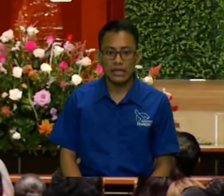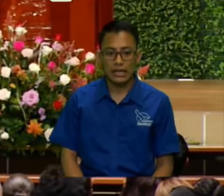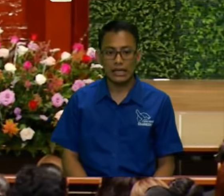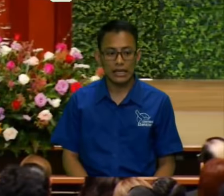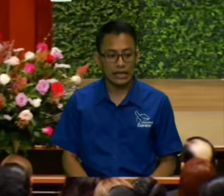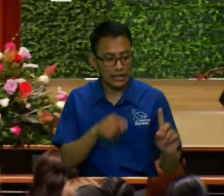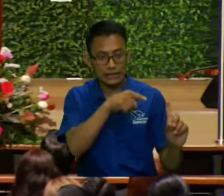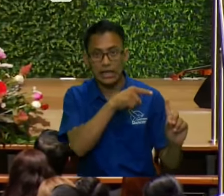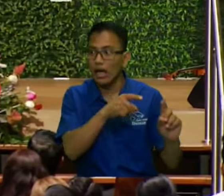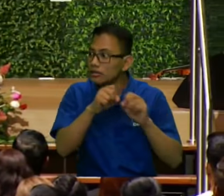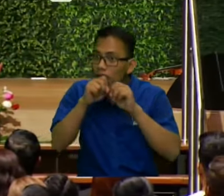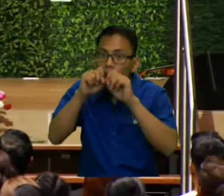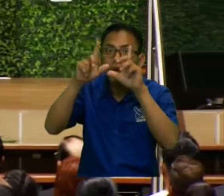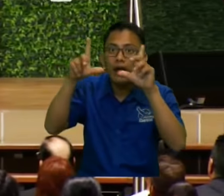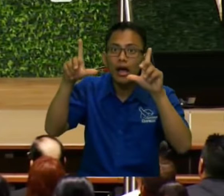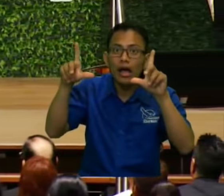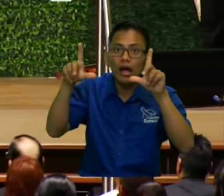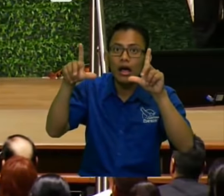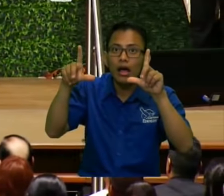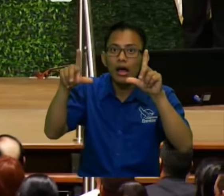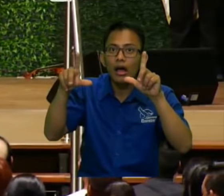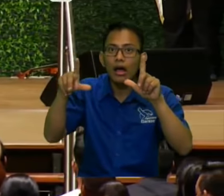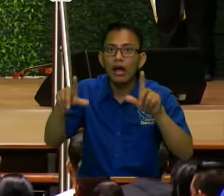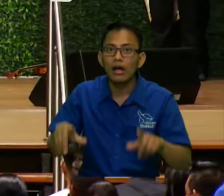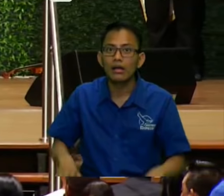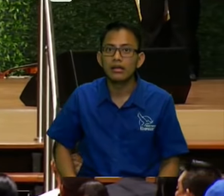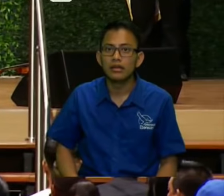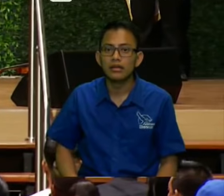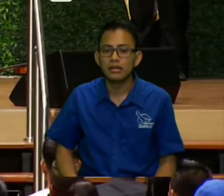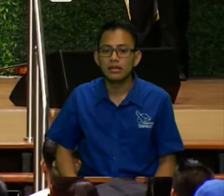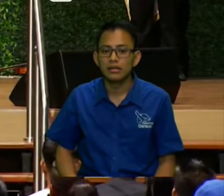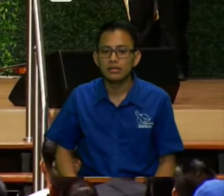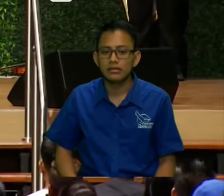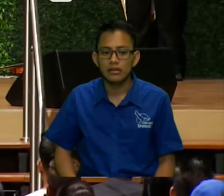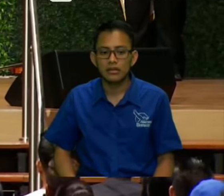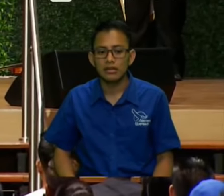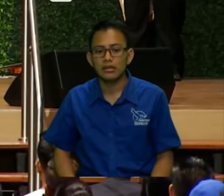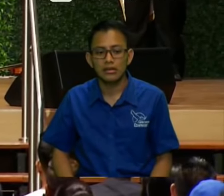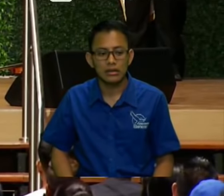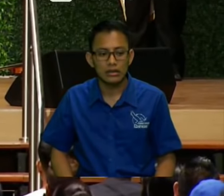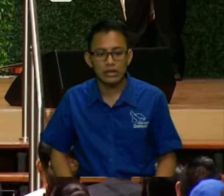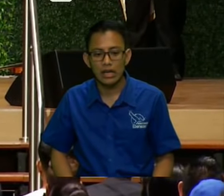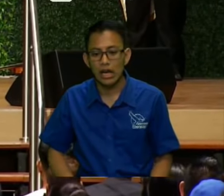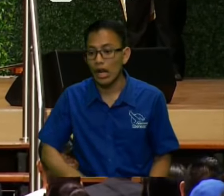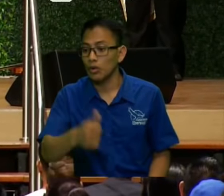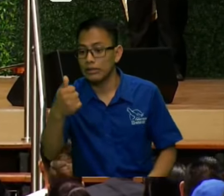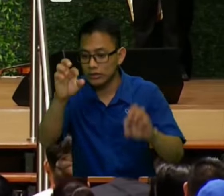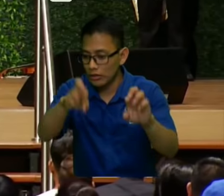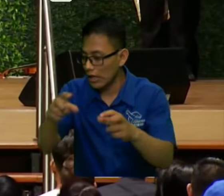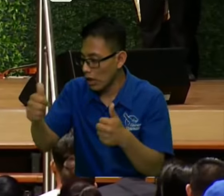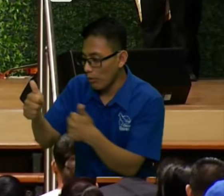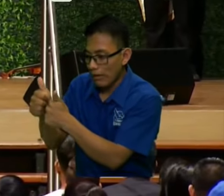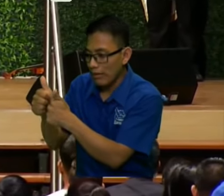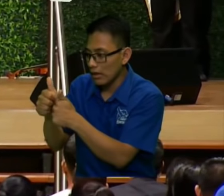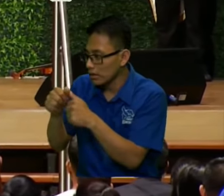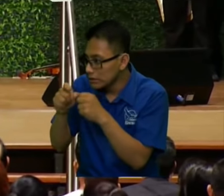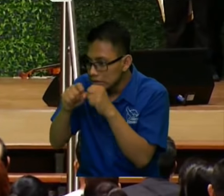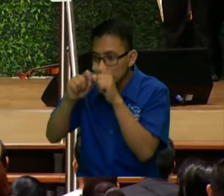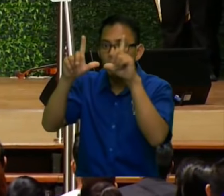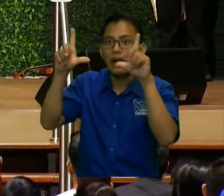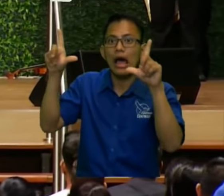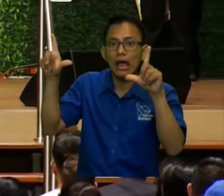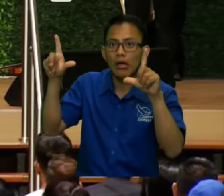decía, fíjese que cuando le da eso, y pasa como una hora y no vuelve en sí. Y ahora ya está, 5 minutos ya está bueno. Y